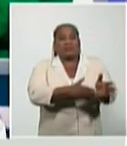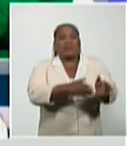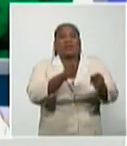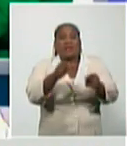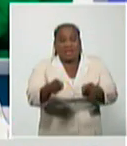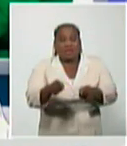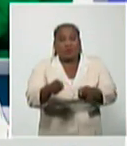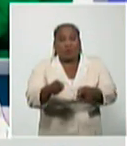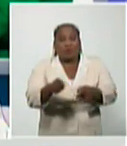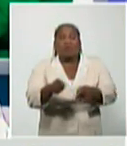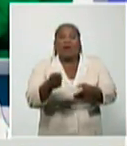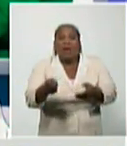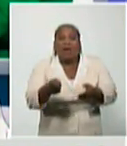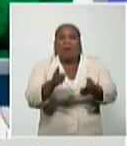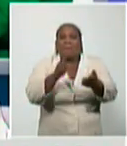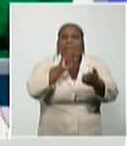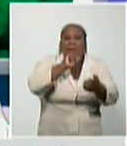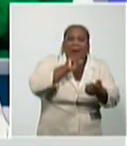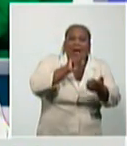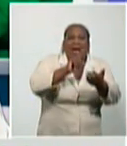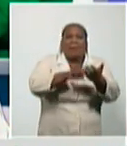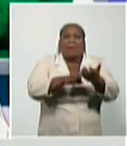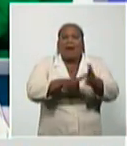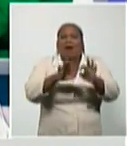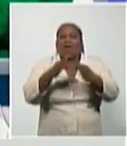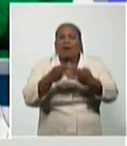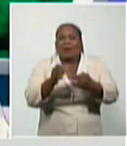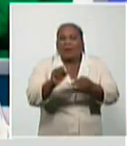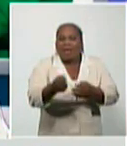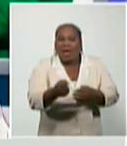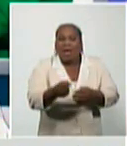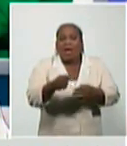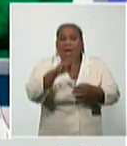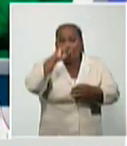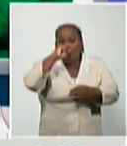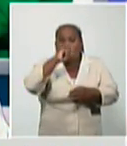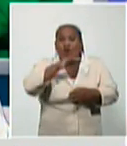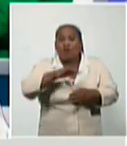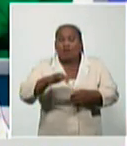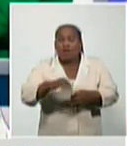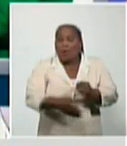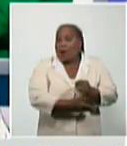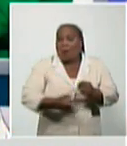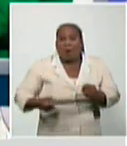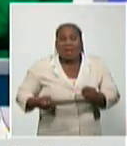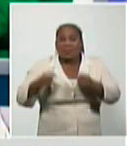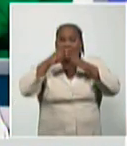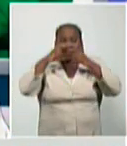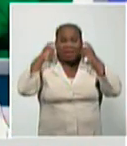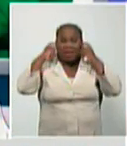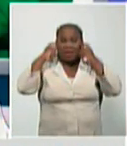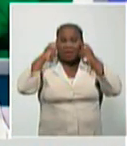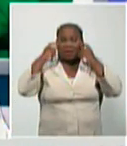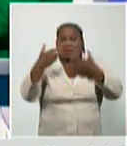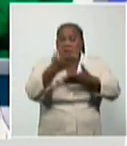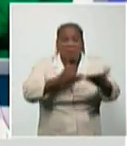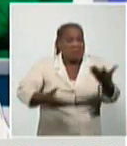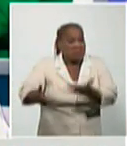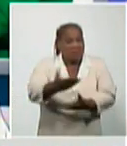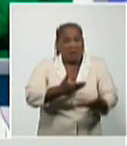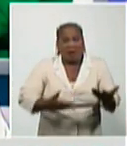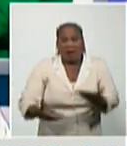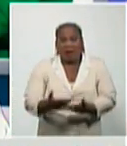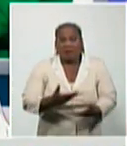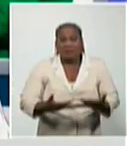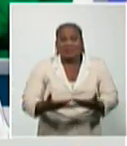la familia, pero ellos lo aguantan, ellos lo tienen y comparten. Es verdad que se les plantea que lleven a la escuela